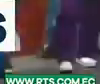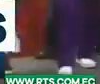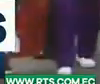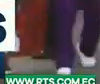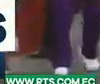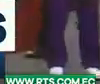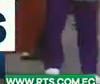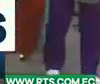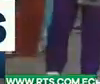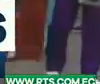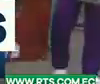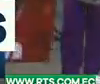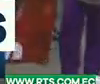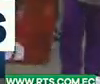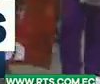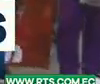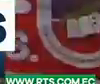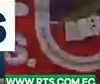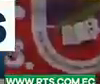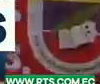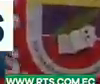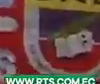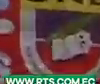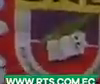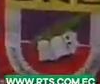mientras que en Guayaquil se realizaron marchas pacíficas.